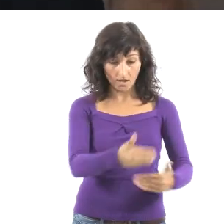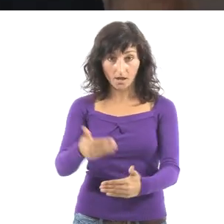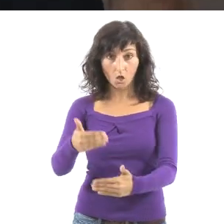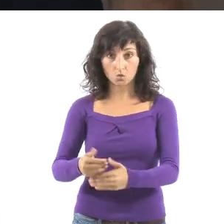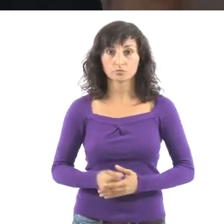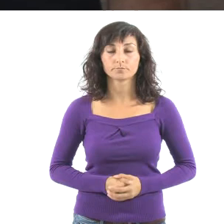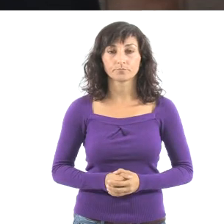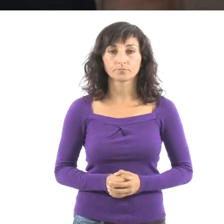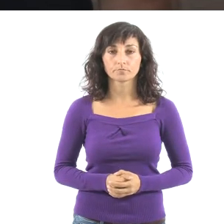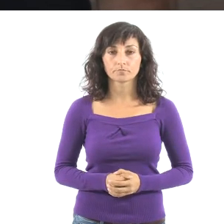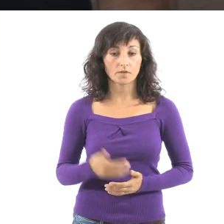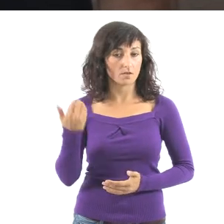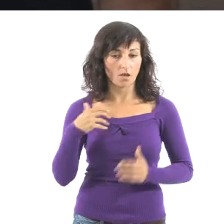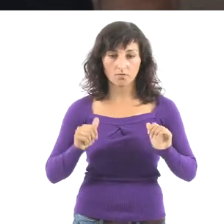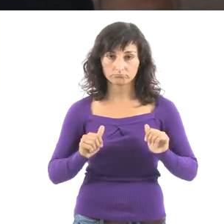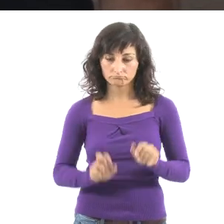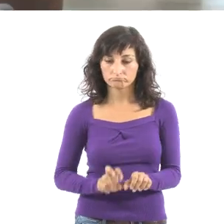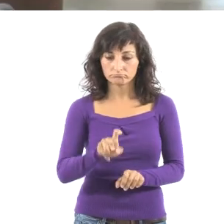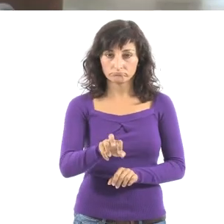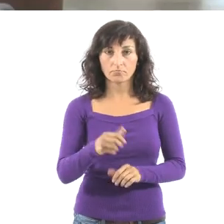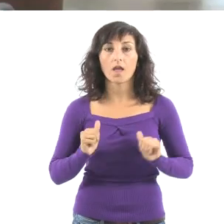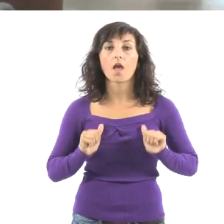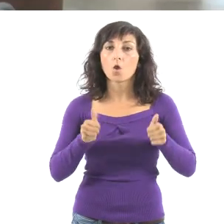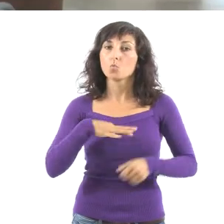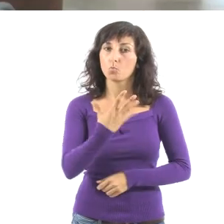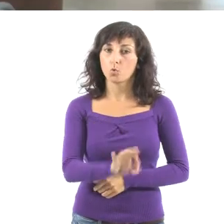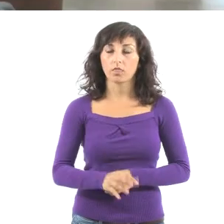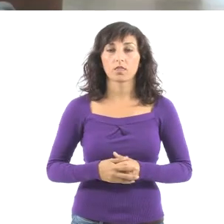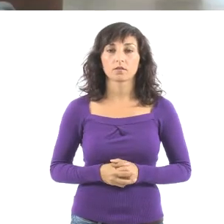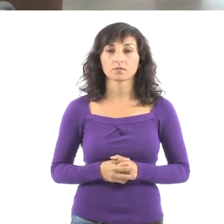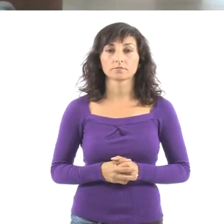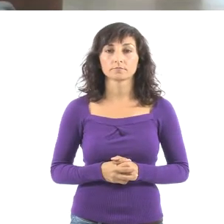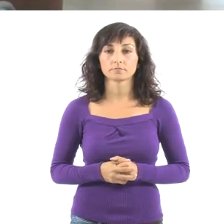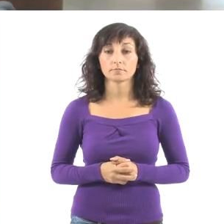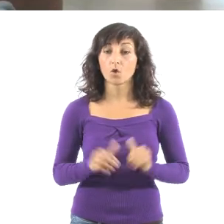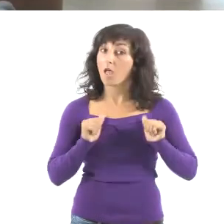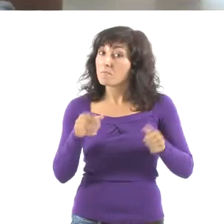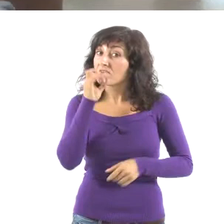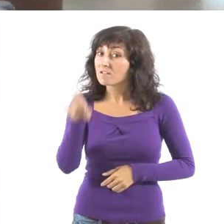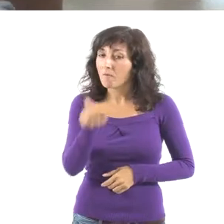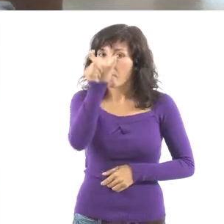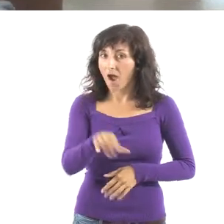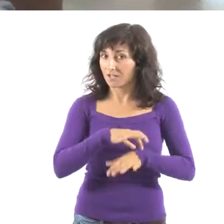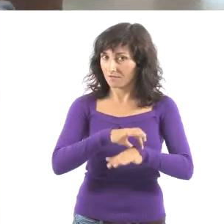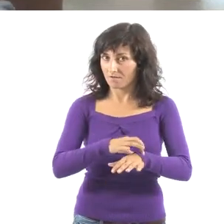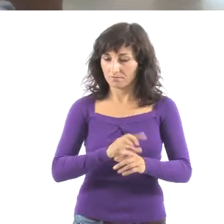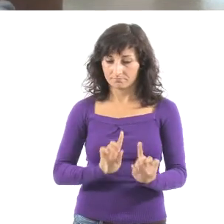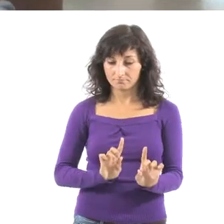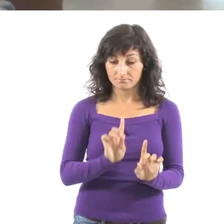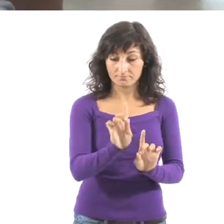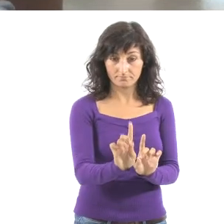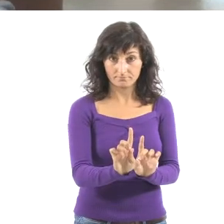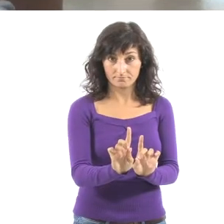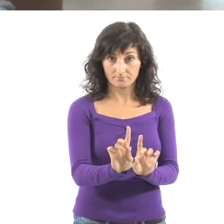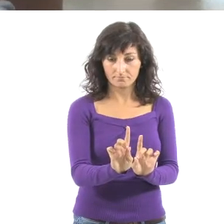el abordaje de la subida de la escalera. Desde esta posición inicia el guía la marcha e inmediatamente después lo inicia